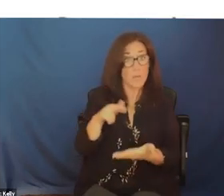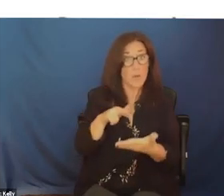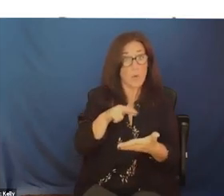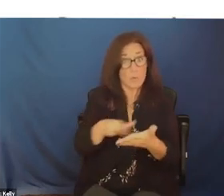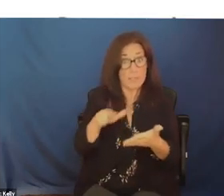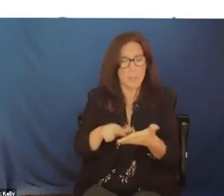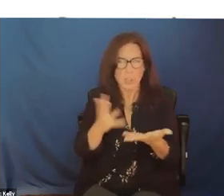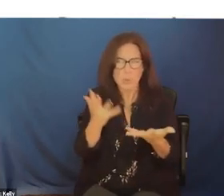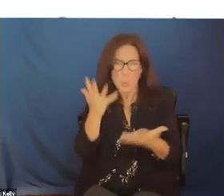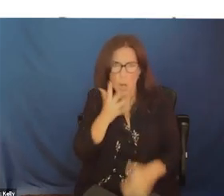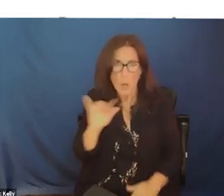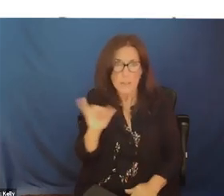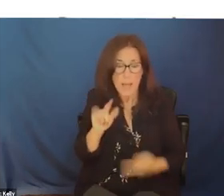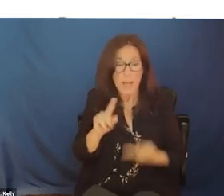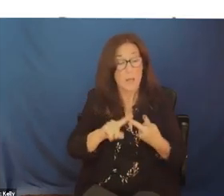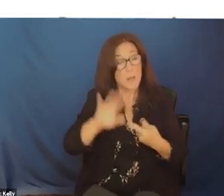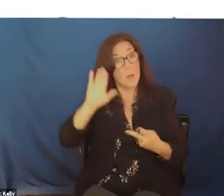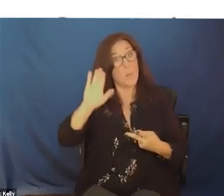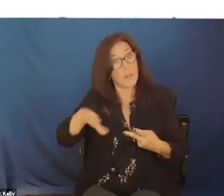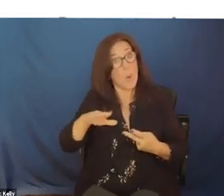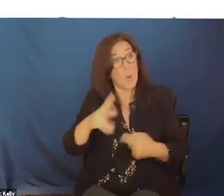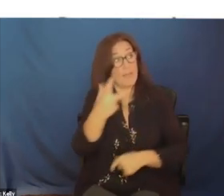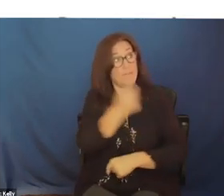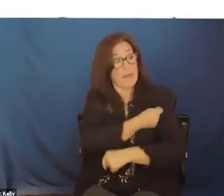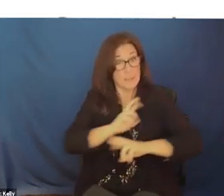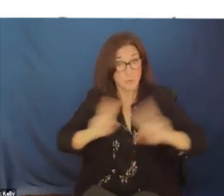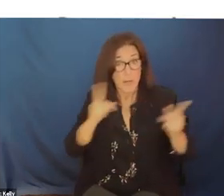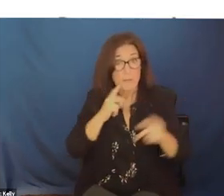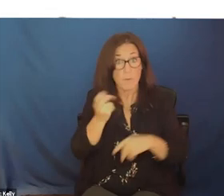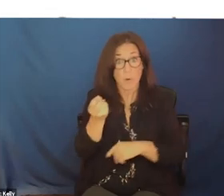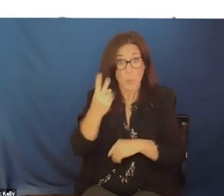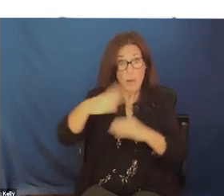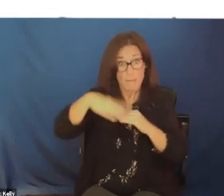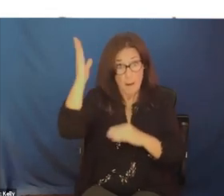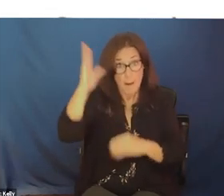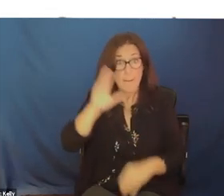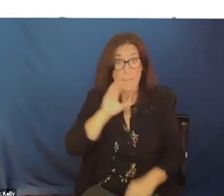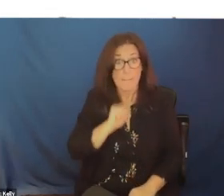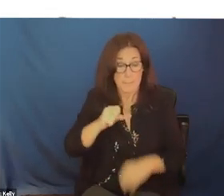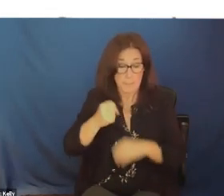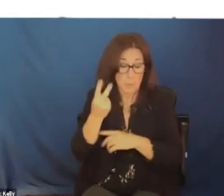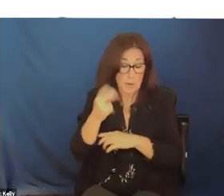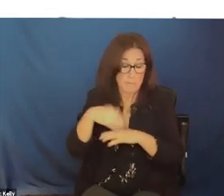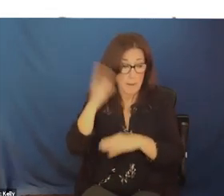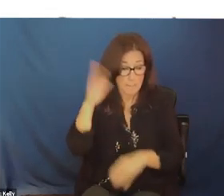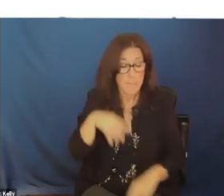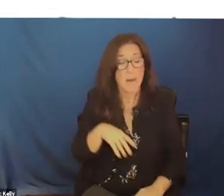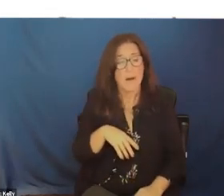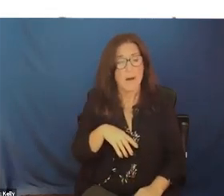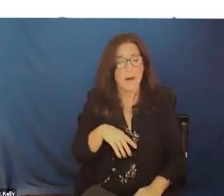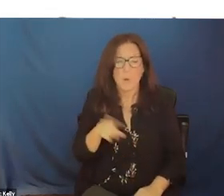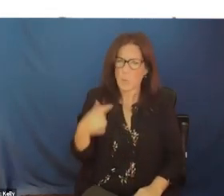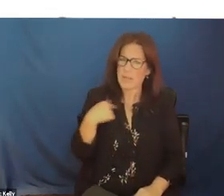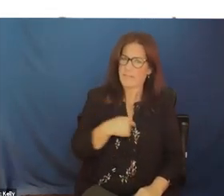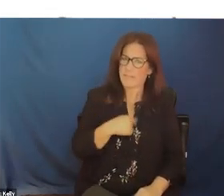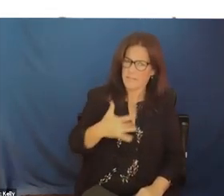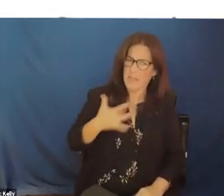conocemos las investigaciones sabemos que las vacunas ahora están disponibles para las personas mayores de 12 años creemos que va a haber